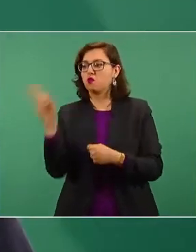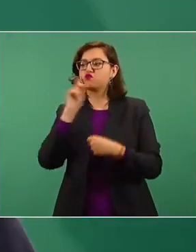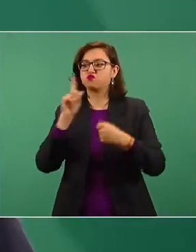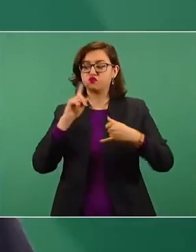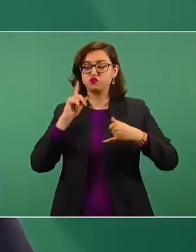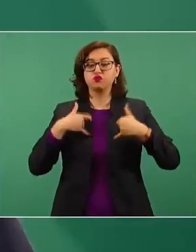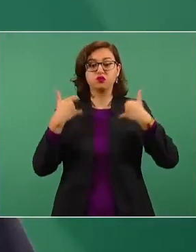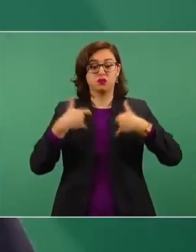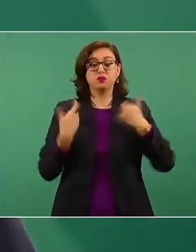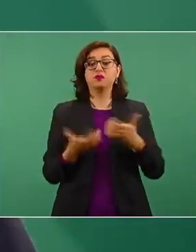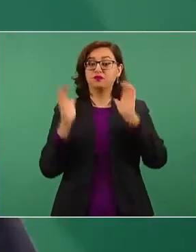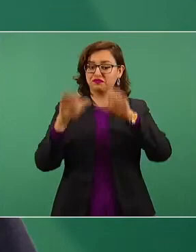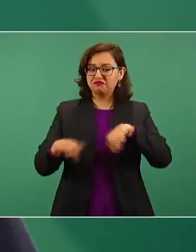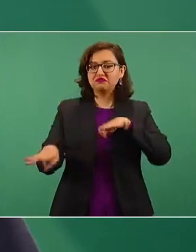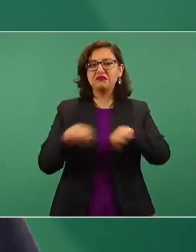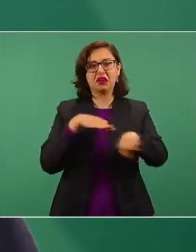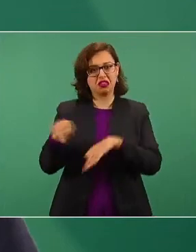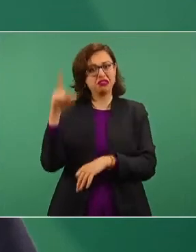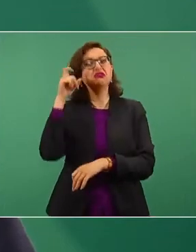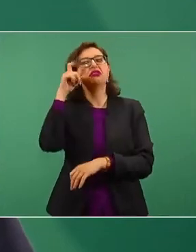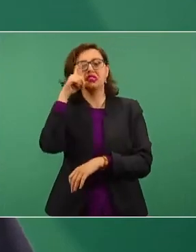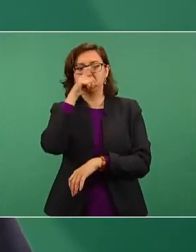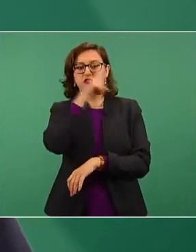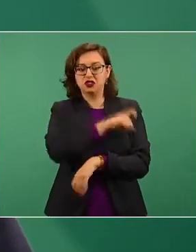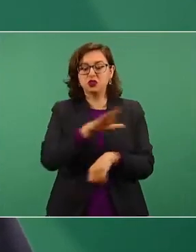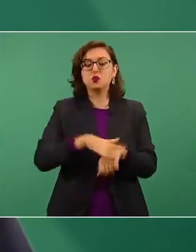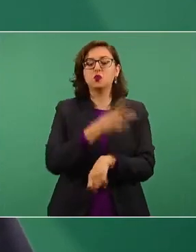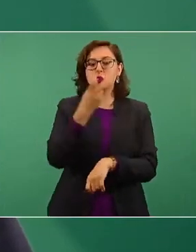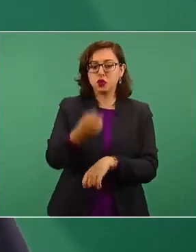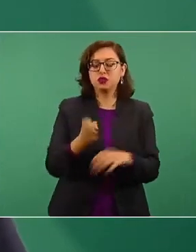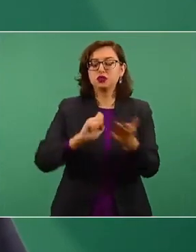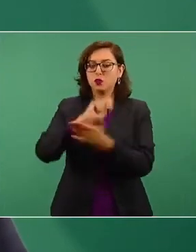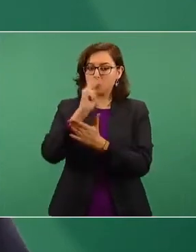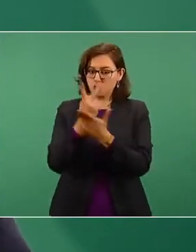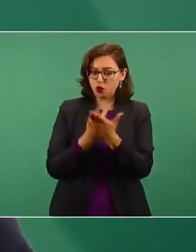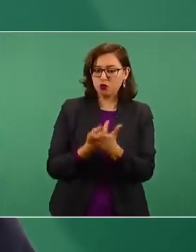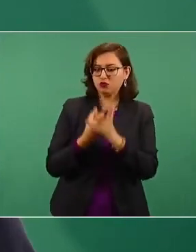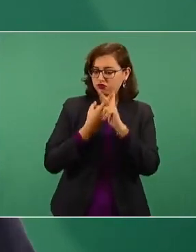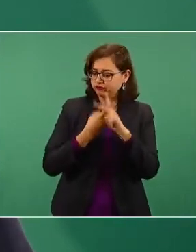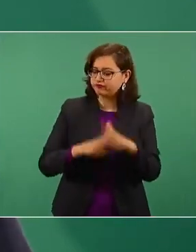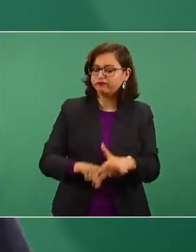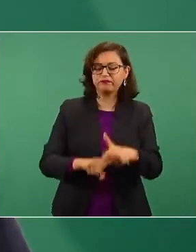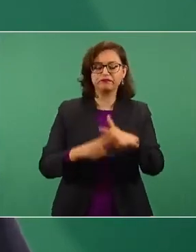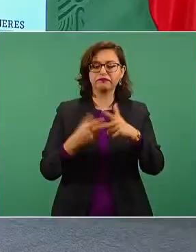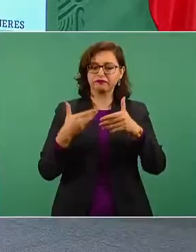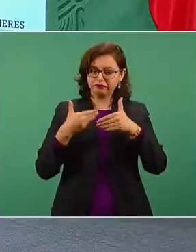programa que hemos venido realizando desde el primer día